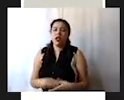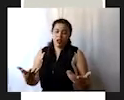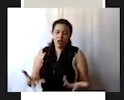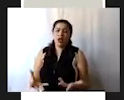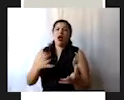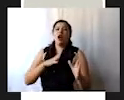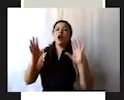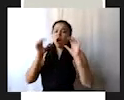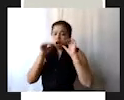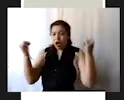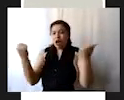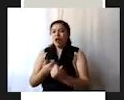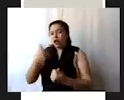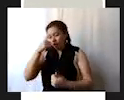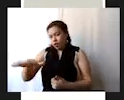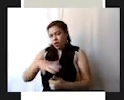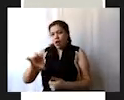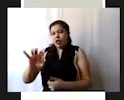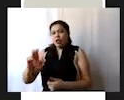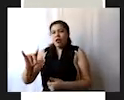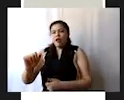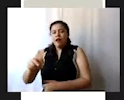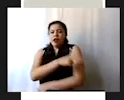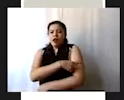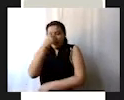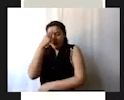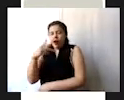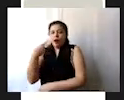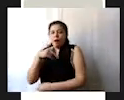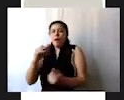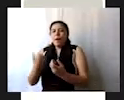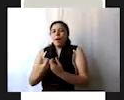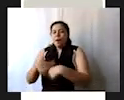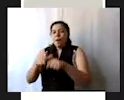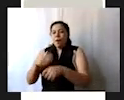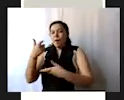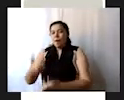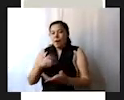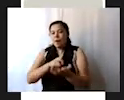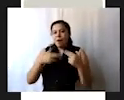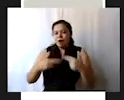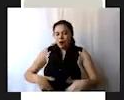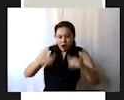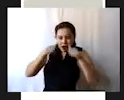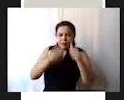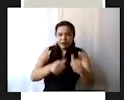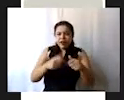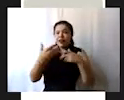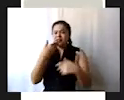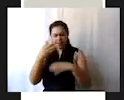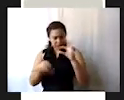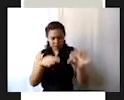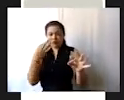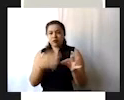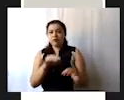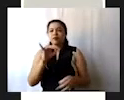de la sociedad civil como ustedes que atienden problemáticas socioeconómicas y derechos humanos, lo cual es perfecto y